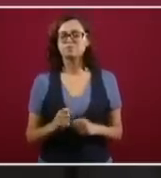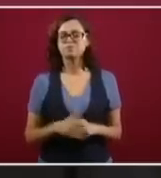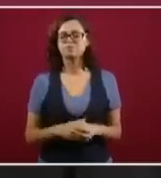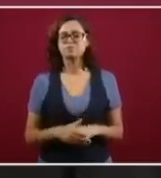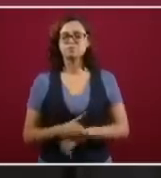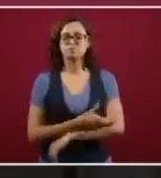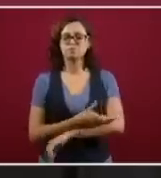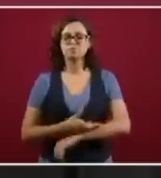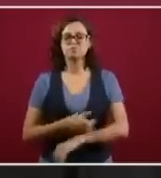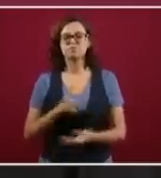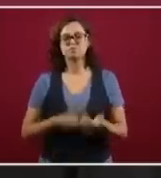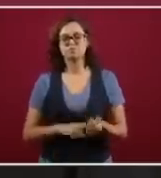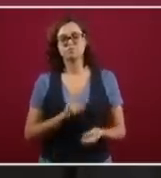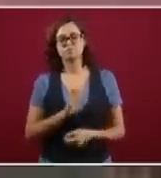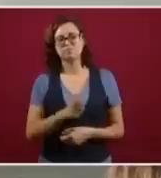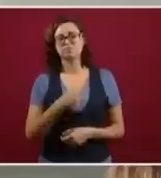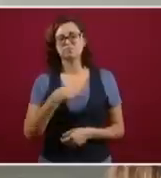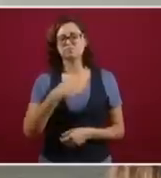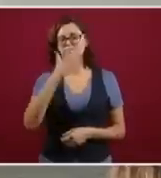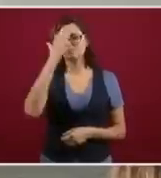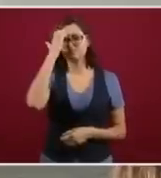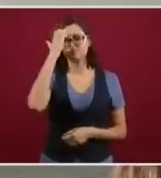cómo son las familias.